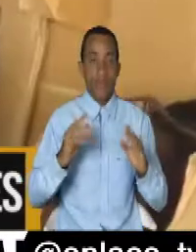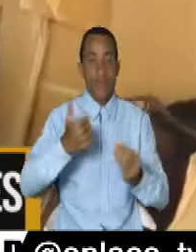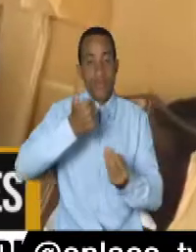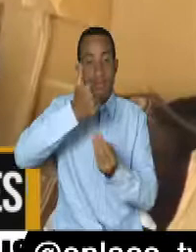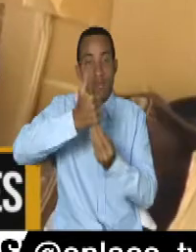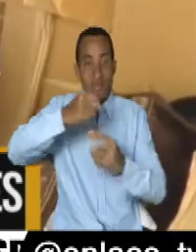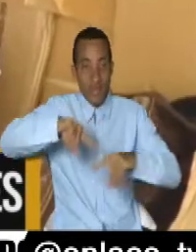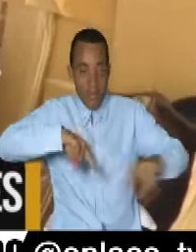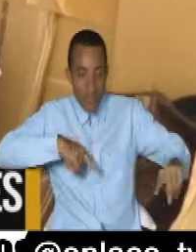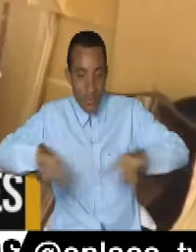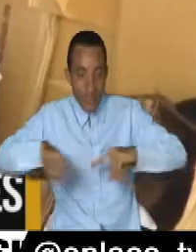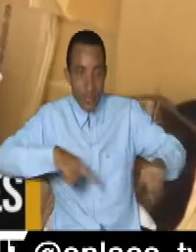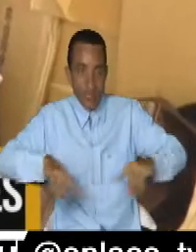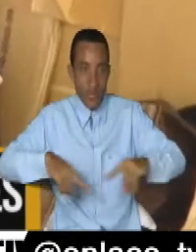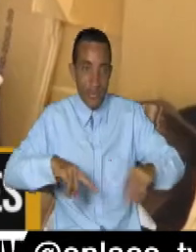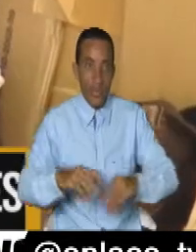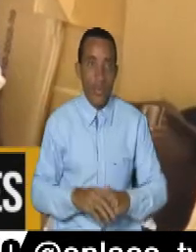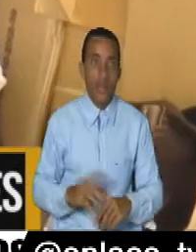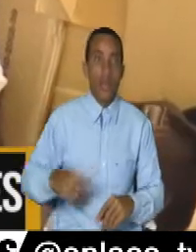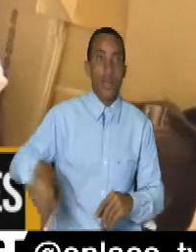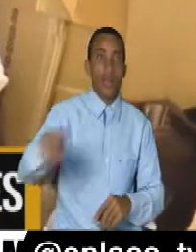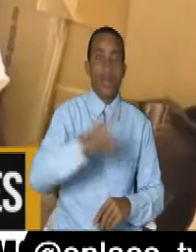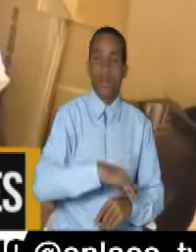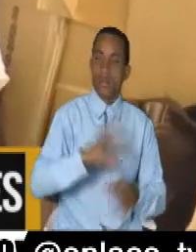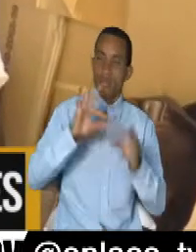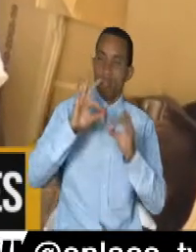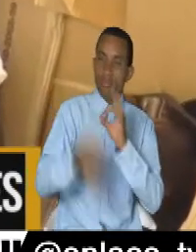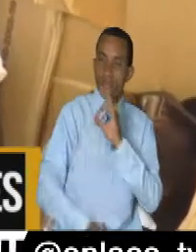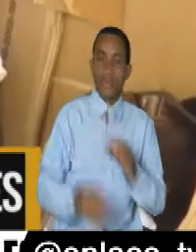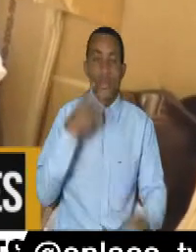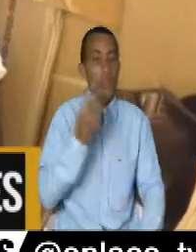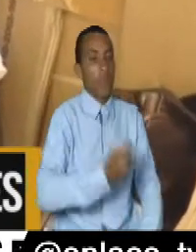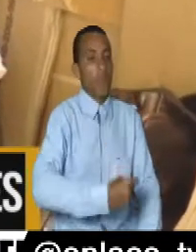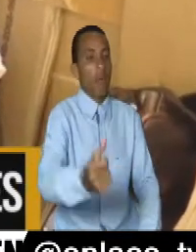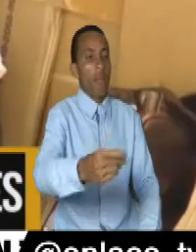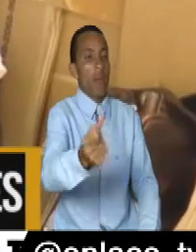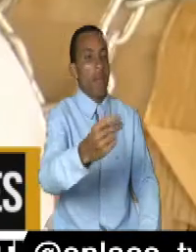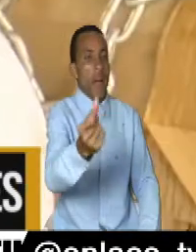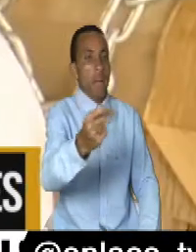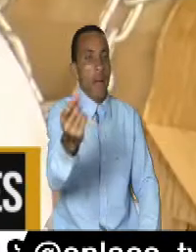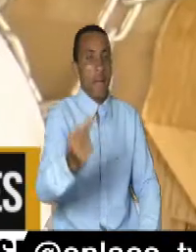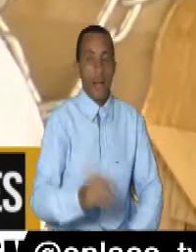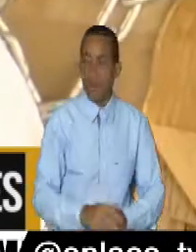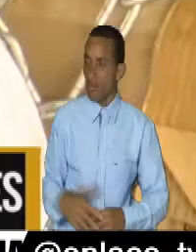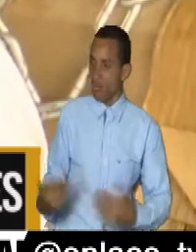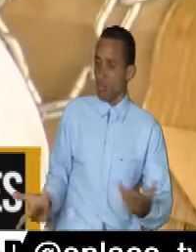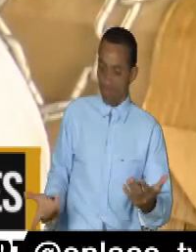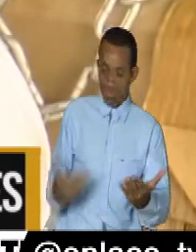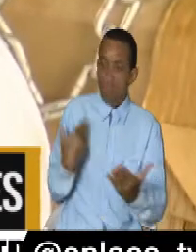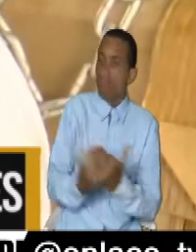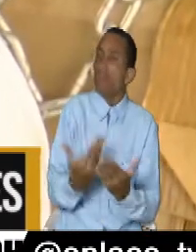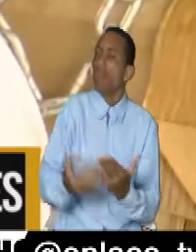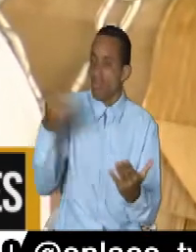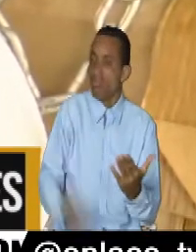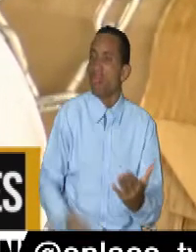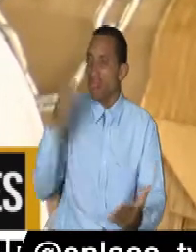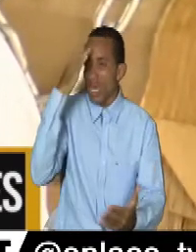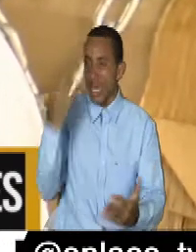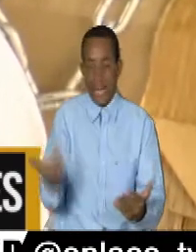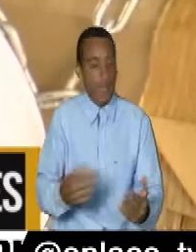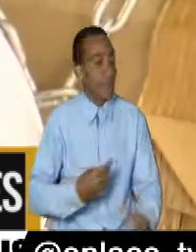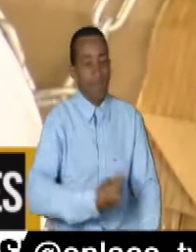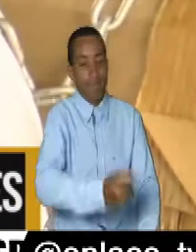Ecopetrol ante lo que ellos han denominado injusticia y despido sin sustento jurídico con trabajadores temporales que prestaban sus servicios a la